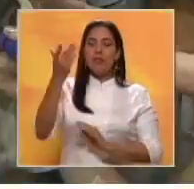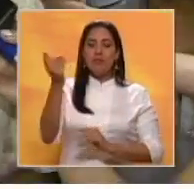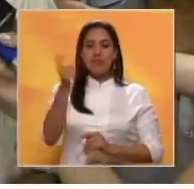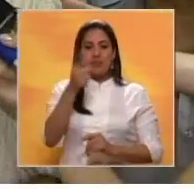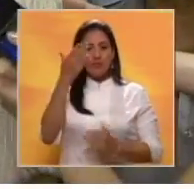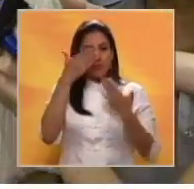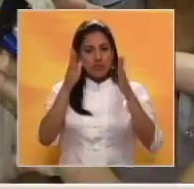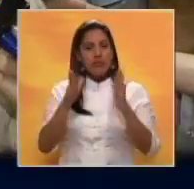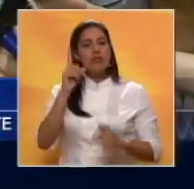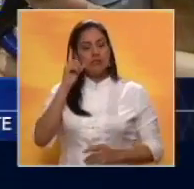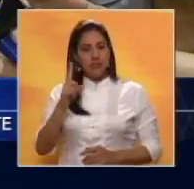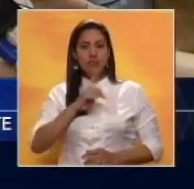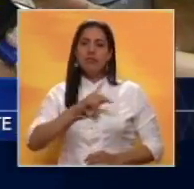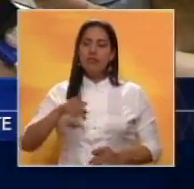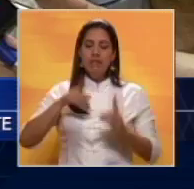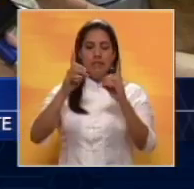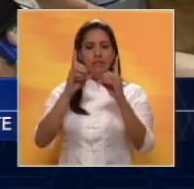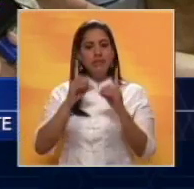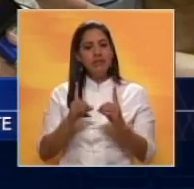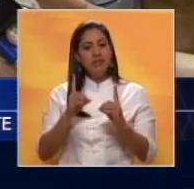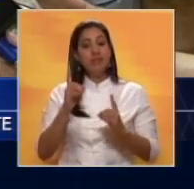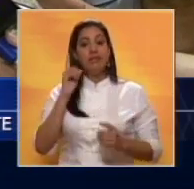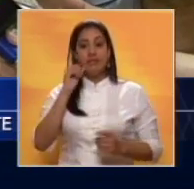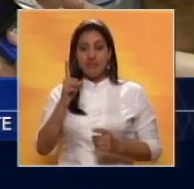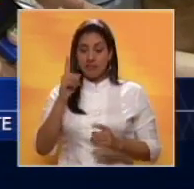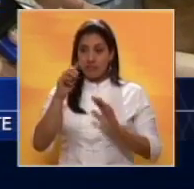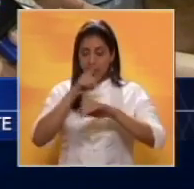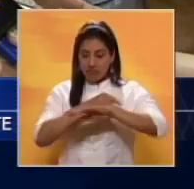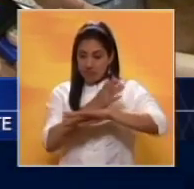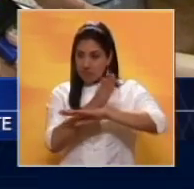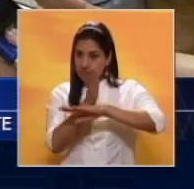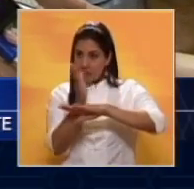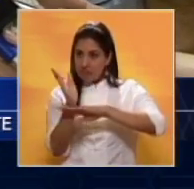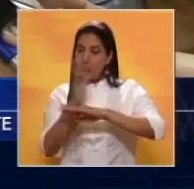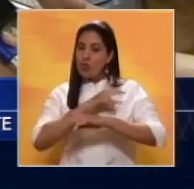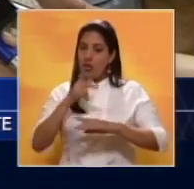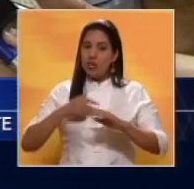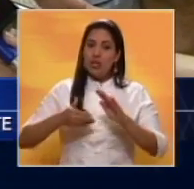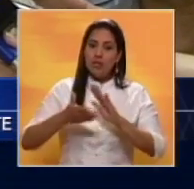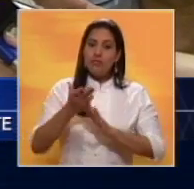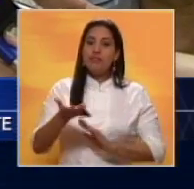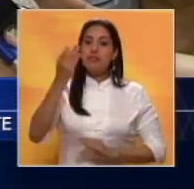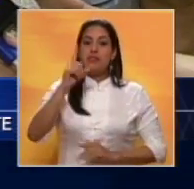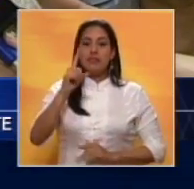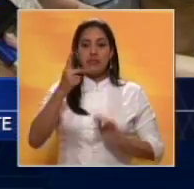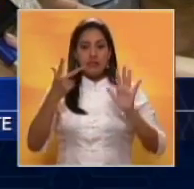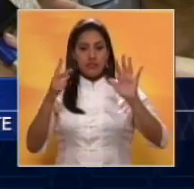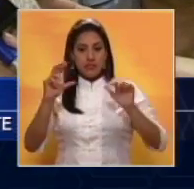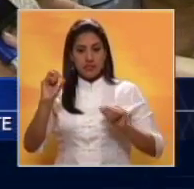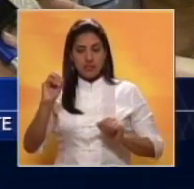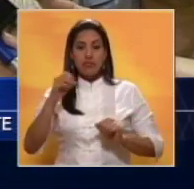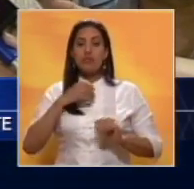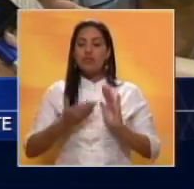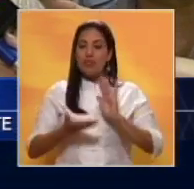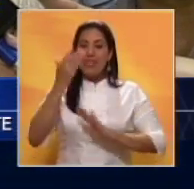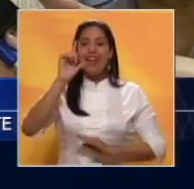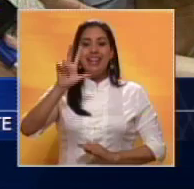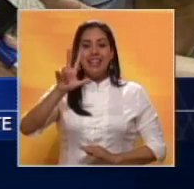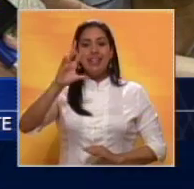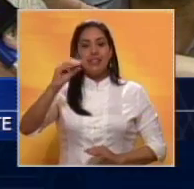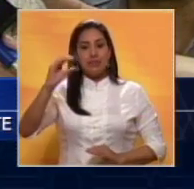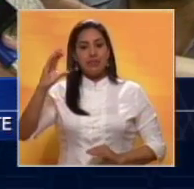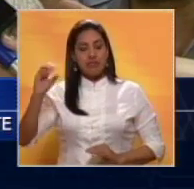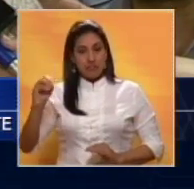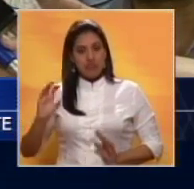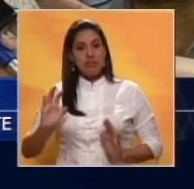estudiantil. Nosotros decidimos que cuando se cumplió el tiempo en la Gaceta no íbamos a salir a 180 bolívares, íbamos a salir a 300 y por